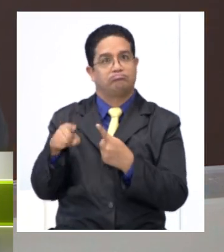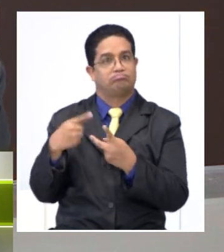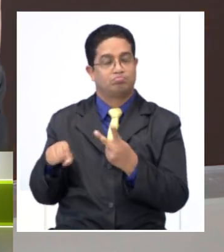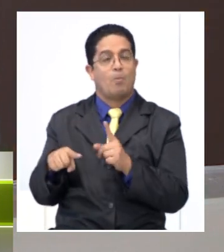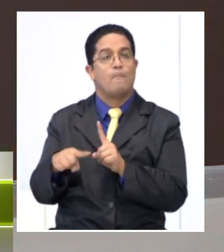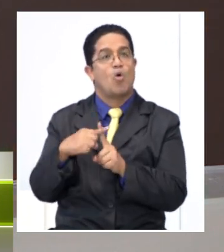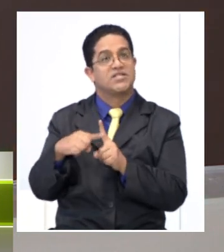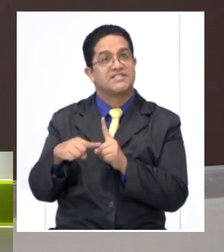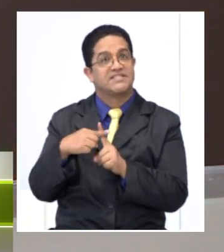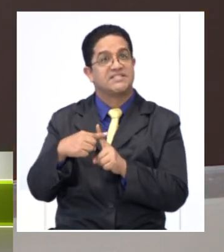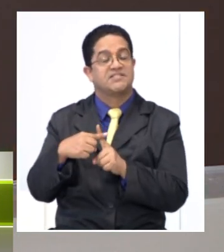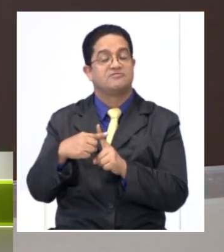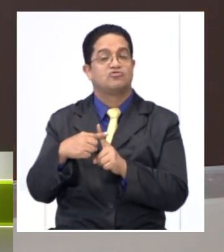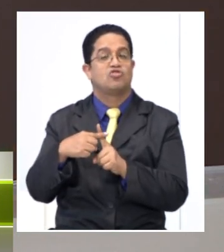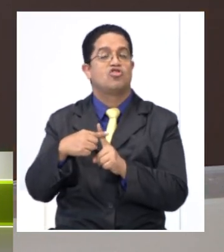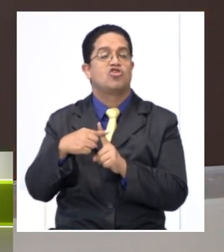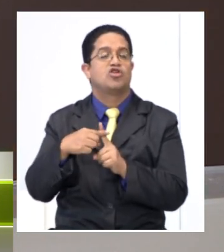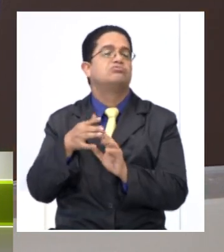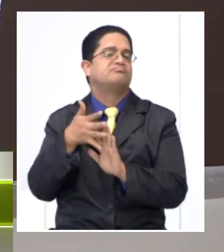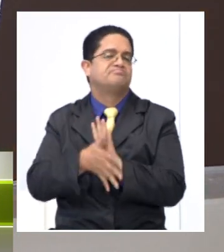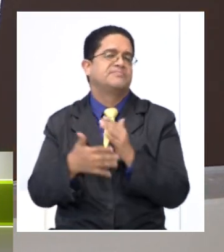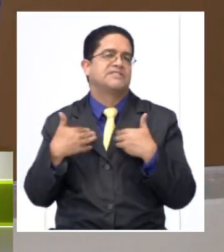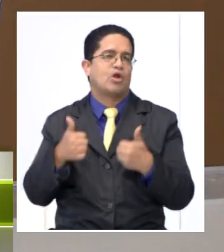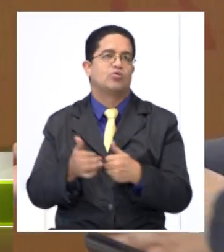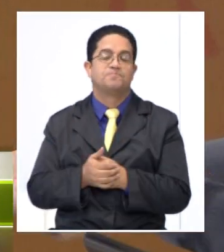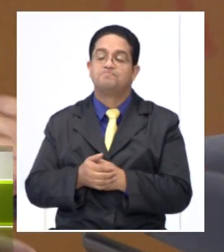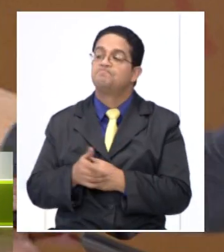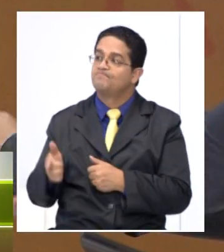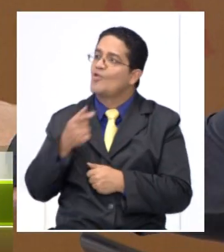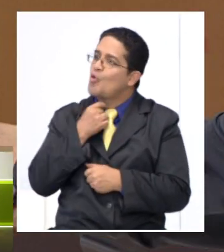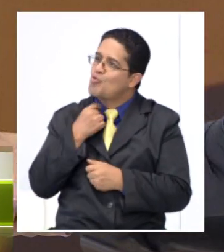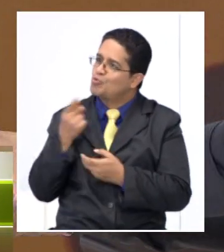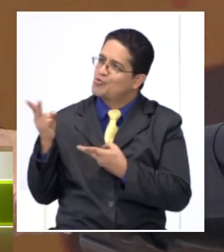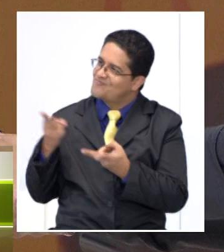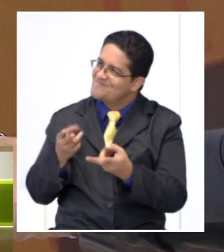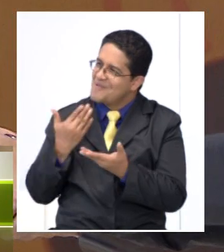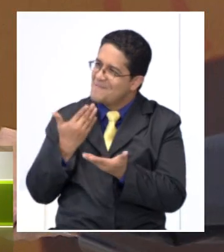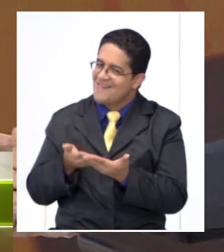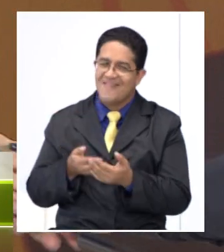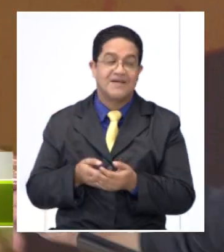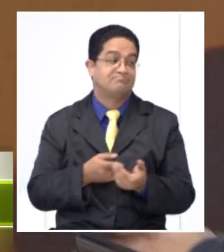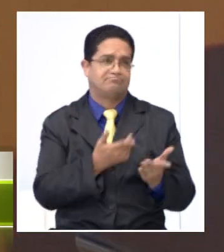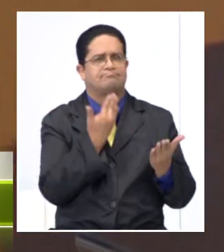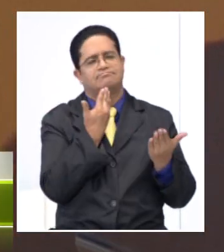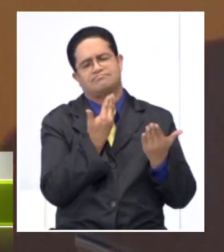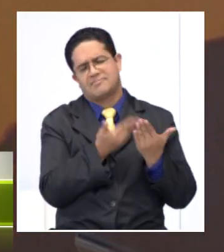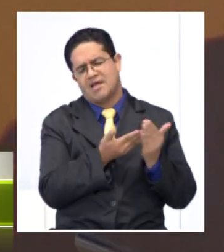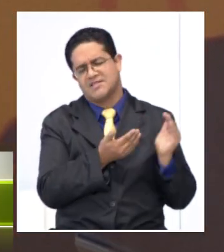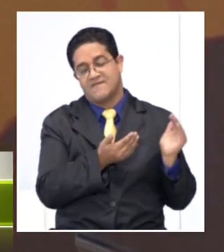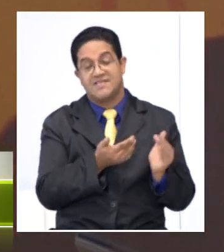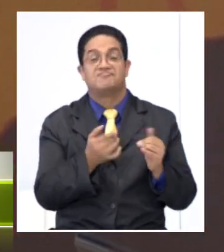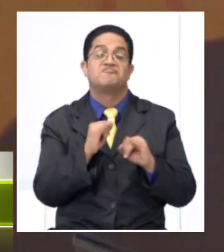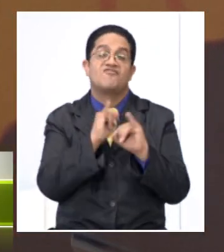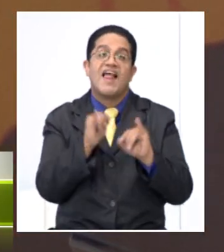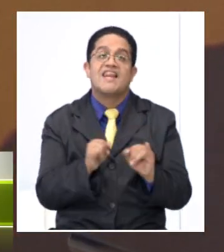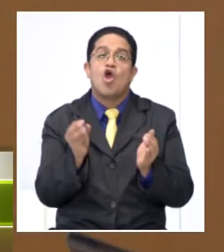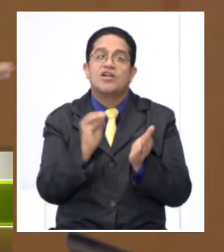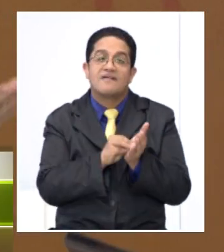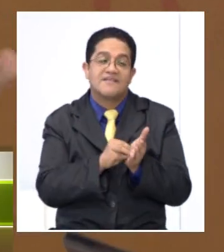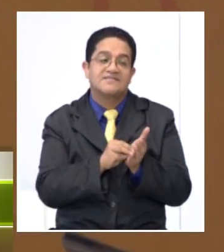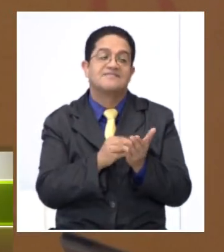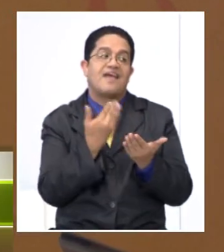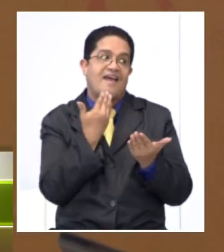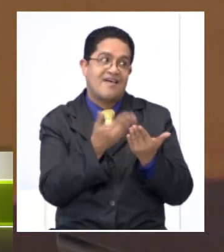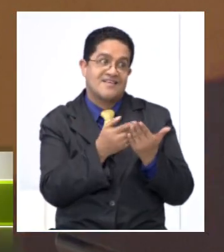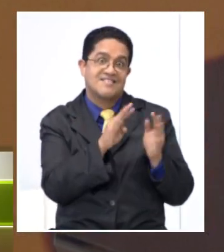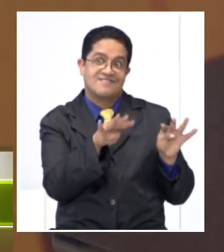y utilizaciones también en la parte de salud. Doctora, un gusto recibirla. Gracias, bienvenida. Daniela, gracias. Feliz de estar acá, feliz y agradecida por la